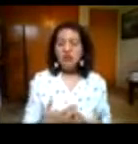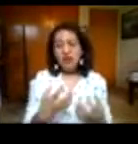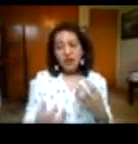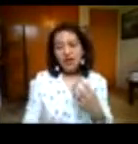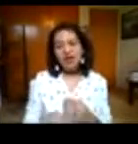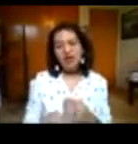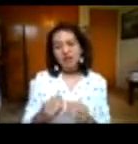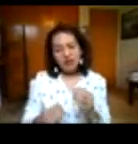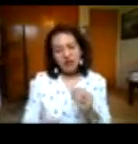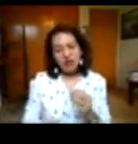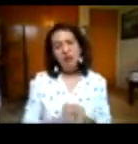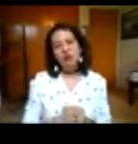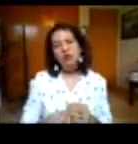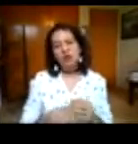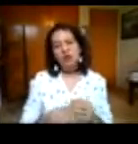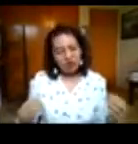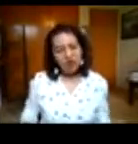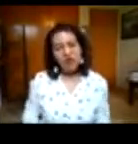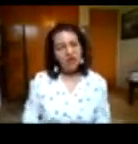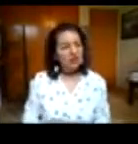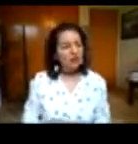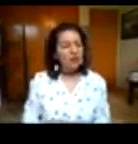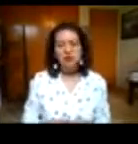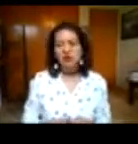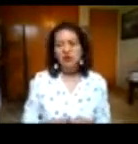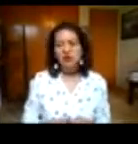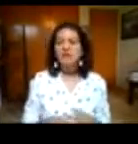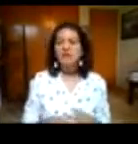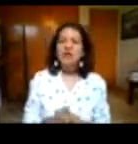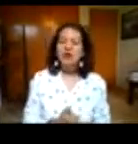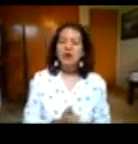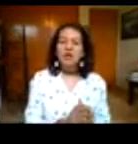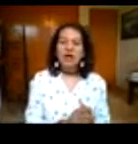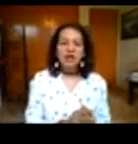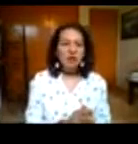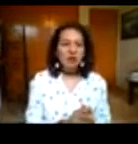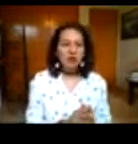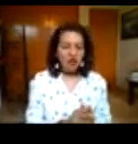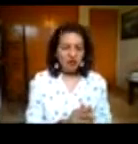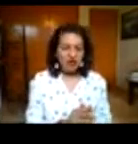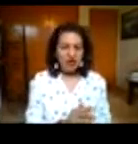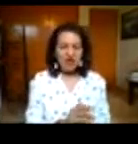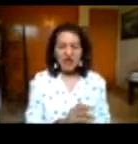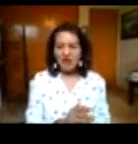pues de tejer comunidad, de fortalecer a personas, ¿no? Y aquí me